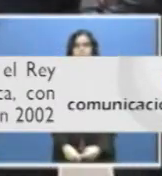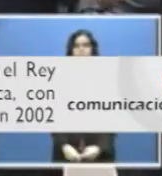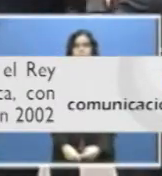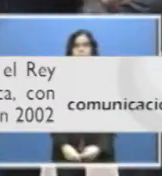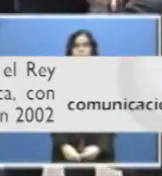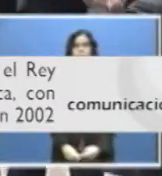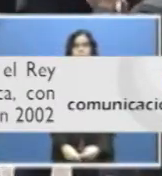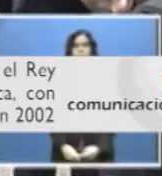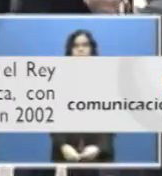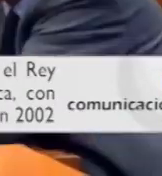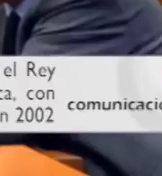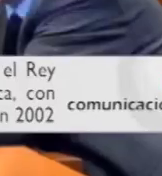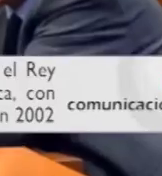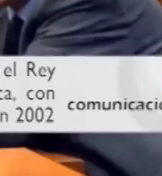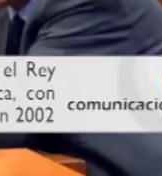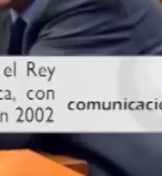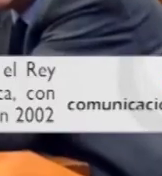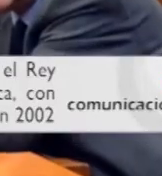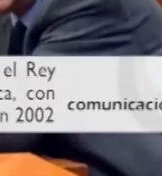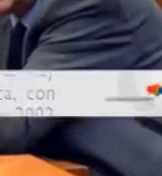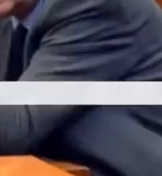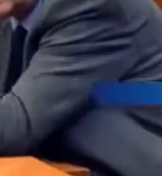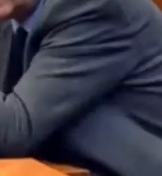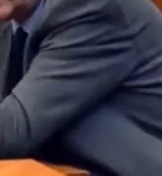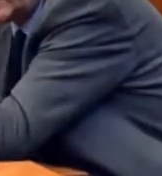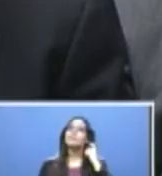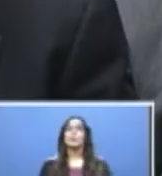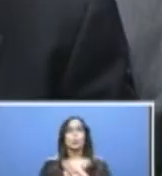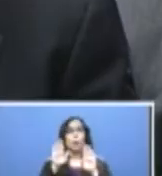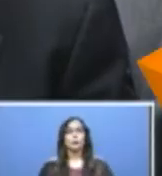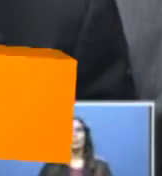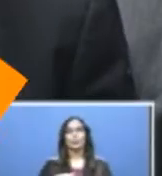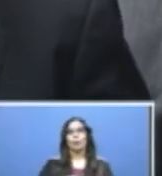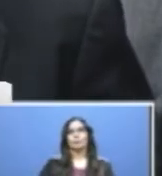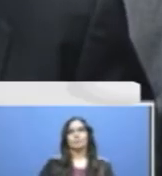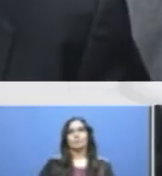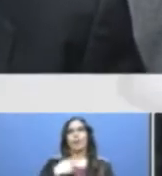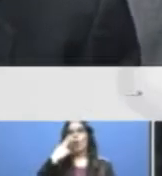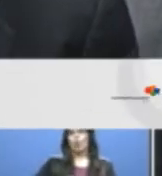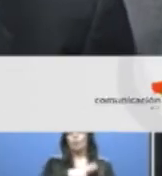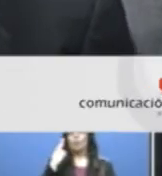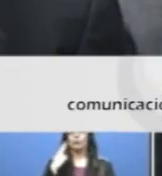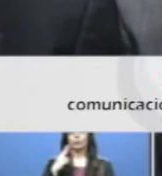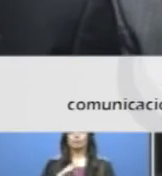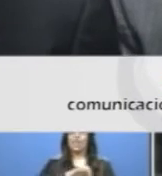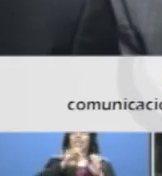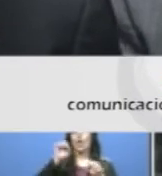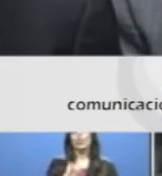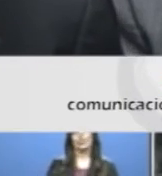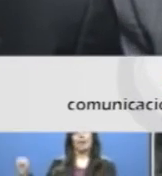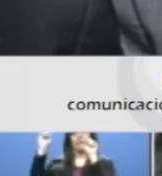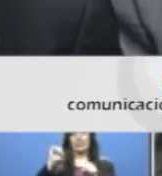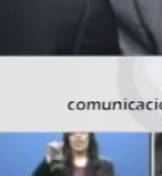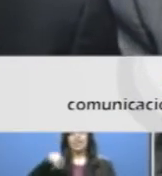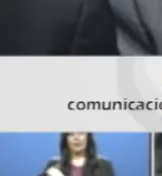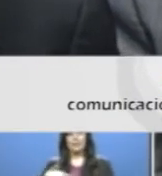al seleccionador nacional de fútbol el salmantino vicente del bosque me comprometo a defender esta comunidad y seguir trasladando